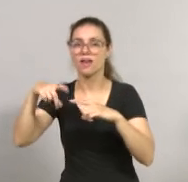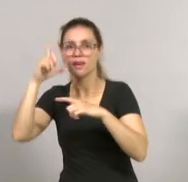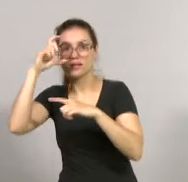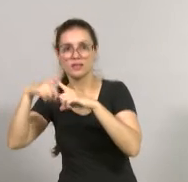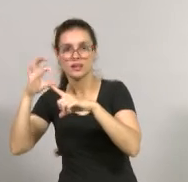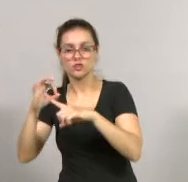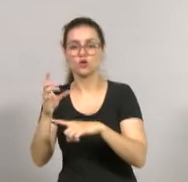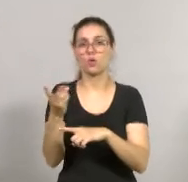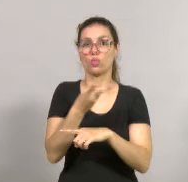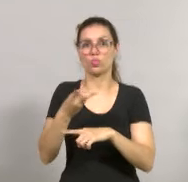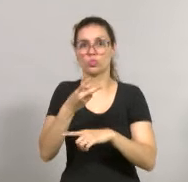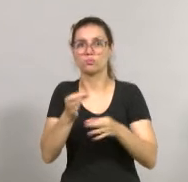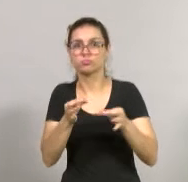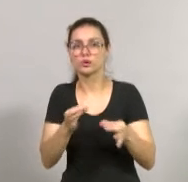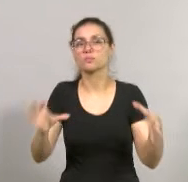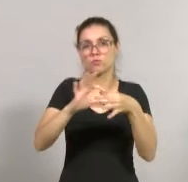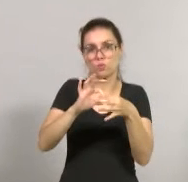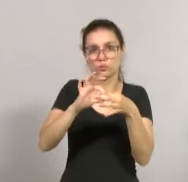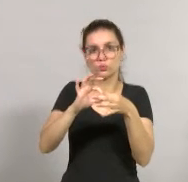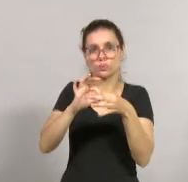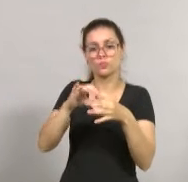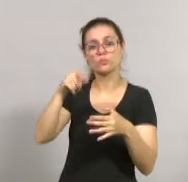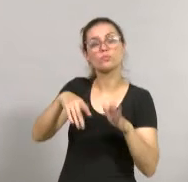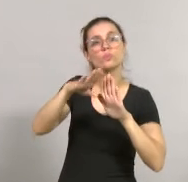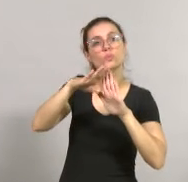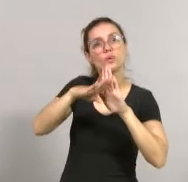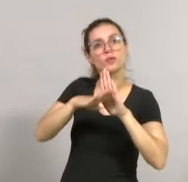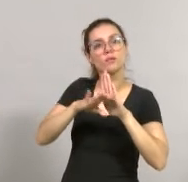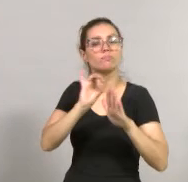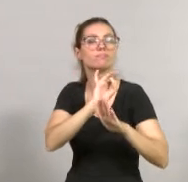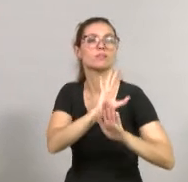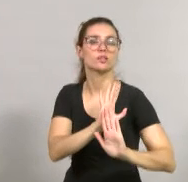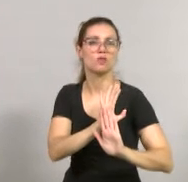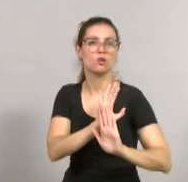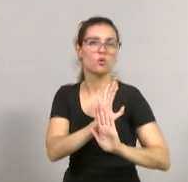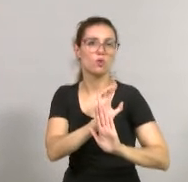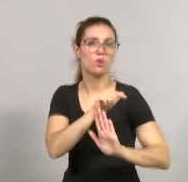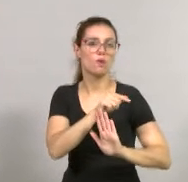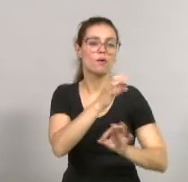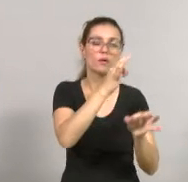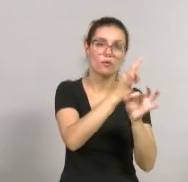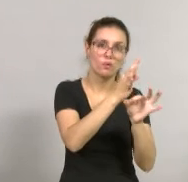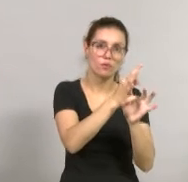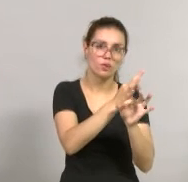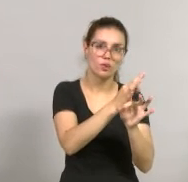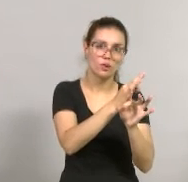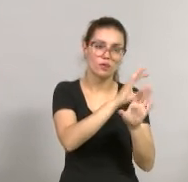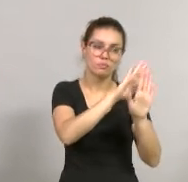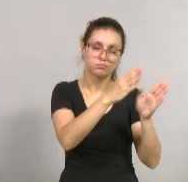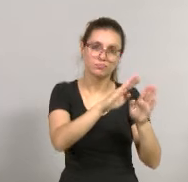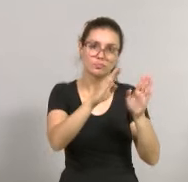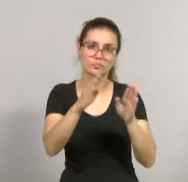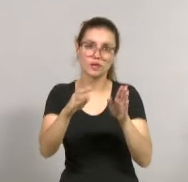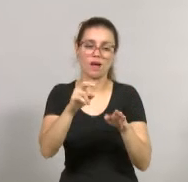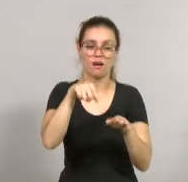Secretaría Académica. Con lo cual, en esta actividad, no solo, bueno, han participado colegios